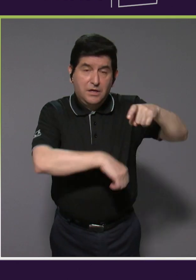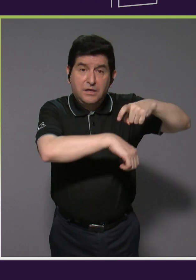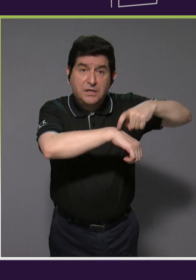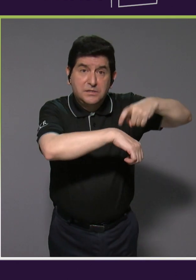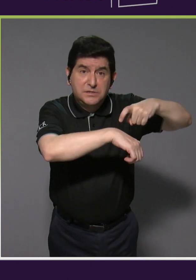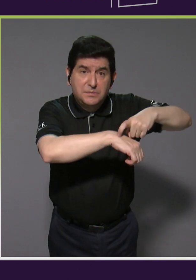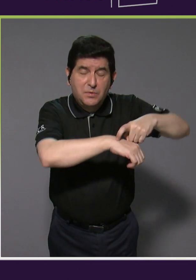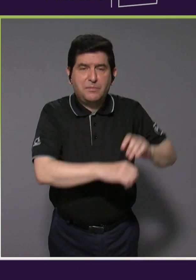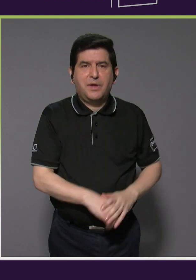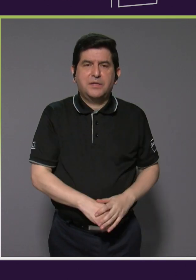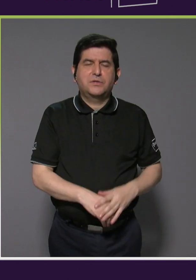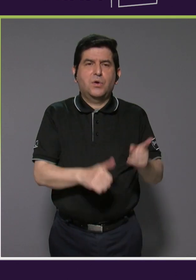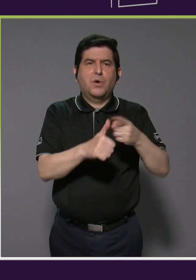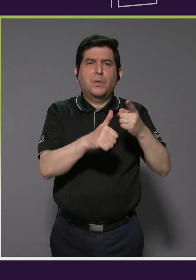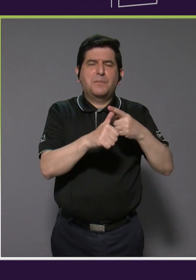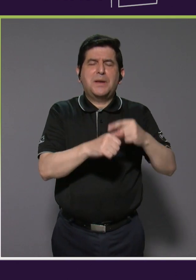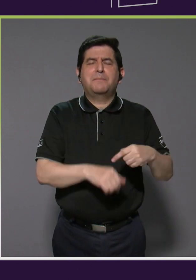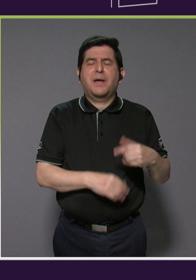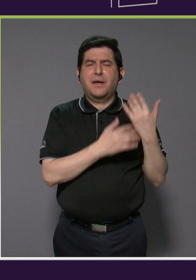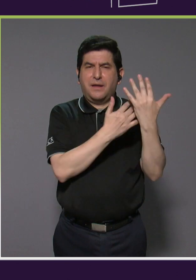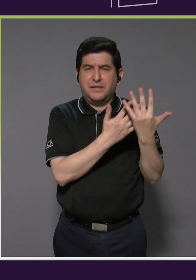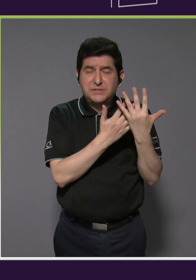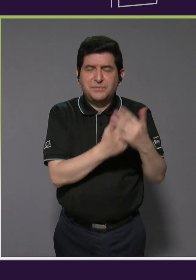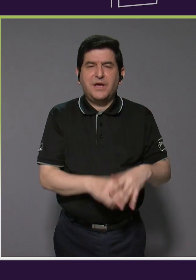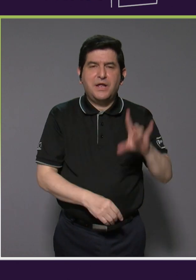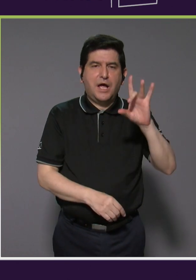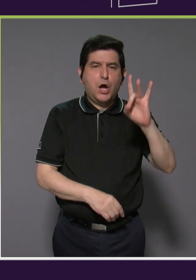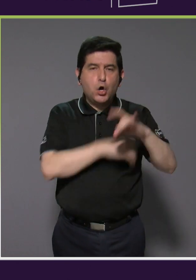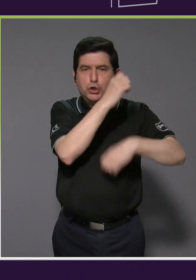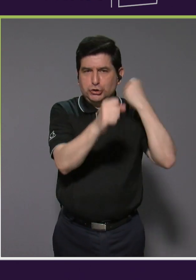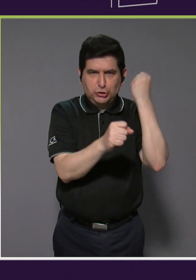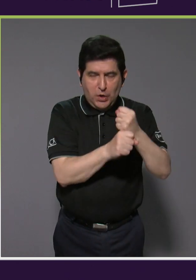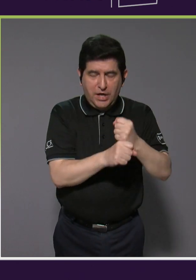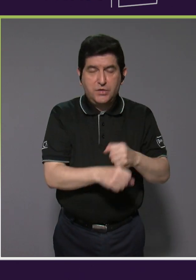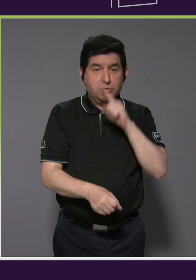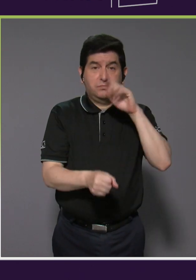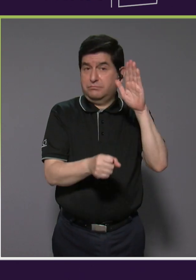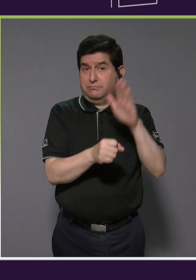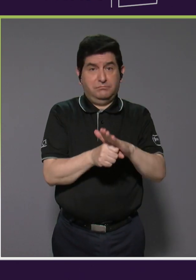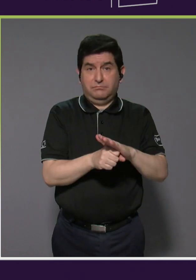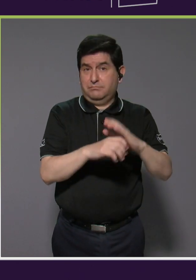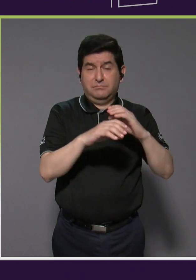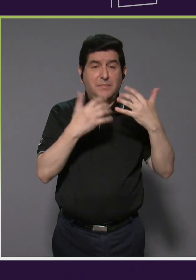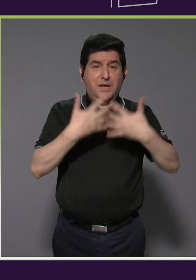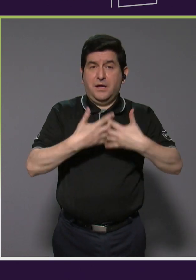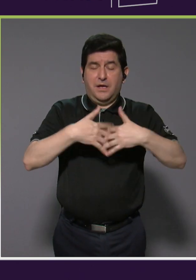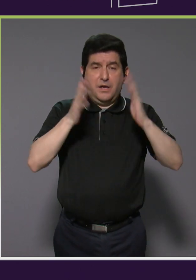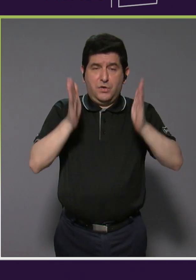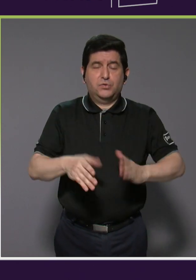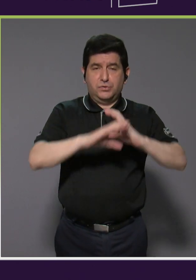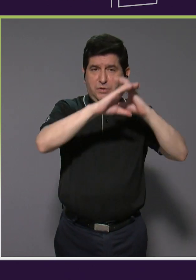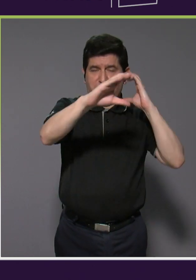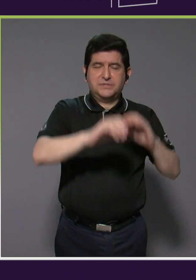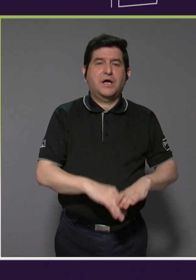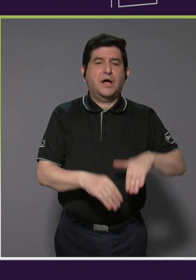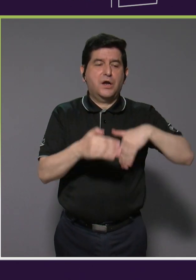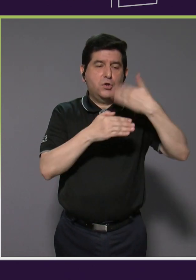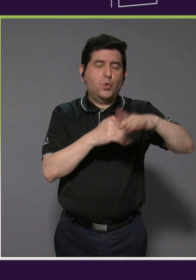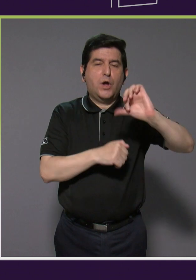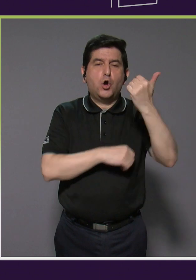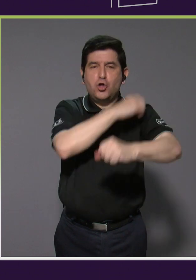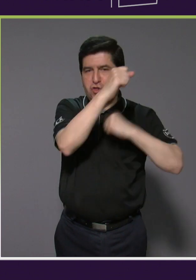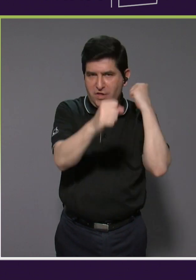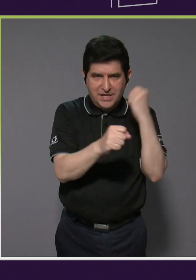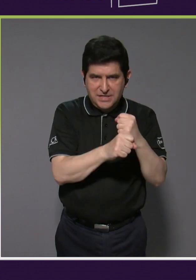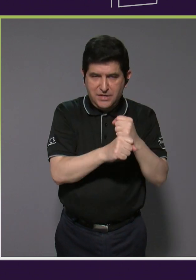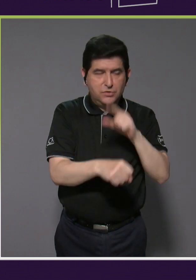en su transitorio primero da un plazo de 8 años, no se cumplió para los autobuseros, luego 10 años más,